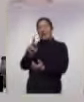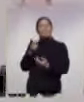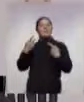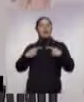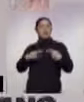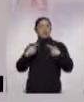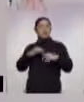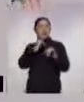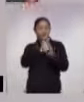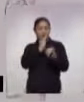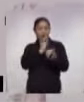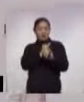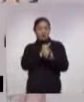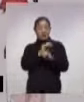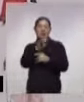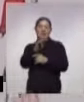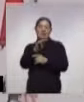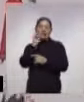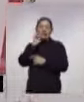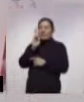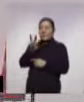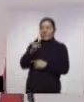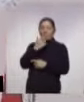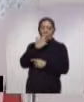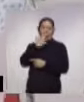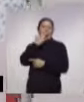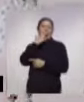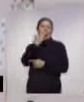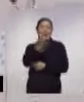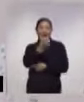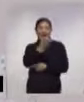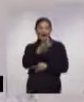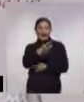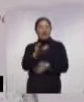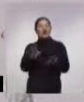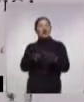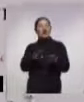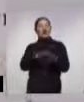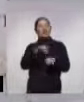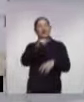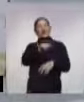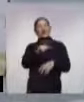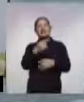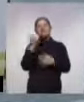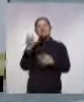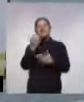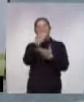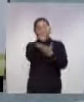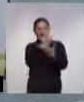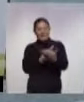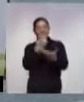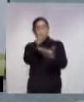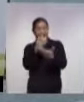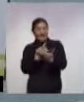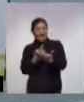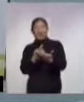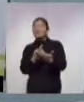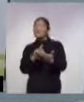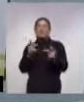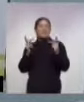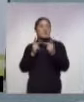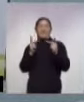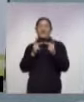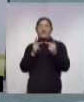señal de internet y de televisión, bueno, pues se puede apreciar justo cómo estas imágenes de Laura Stoddart complementan